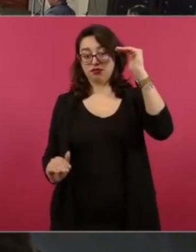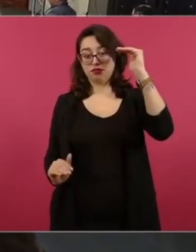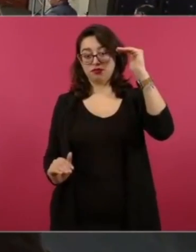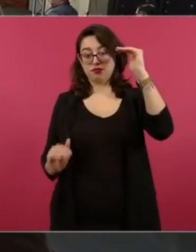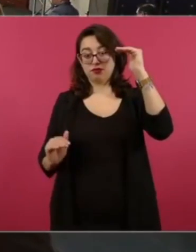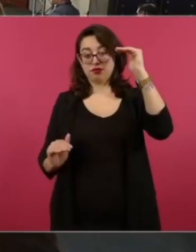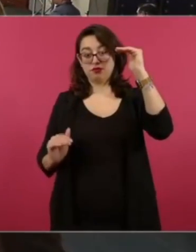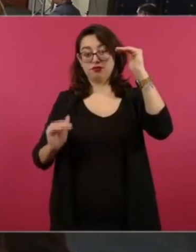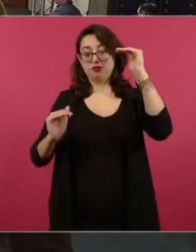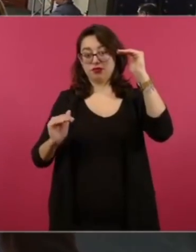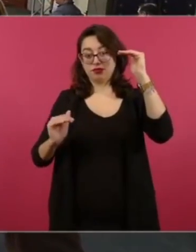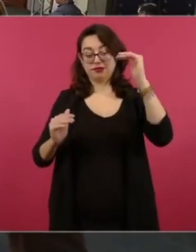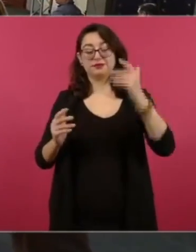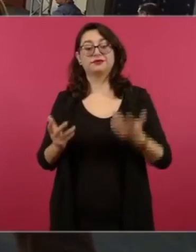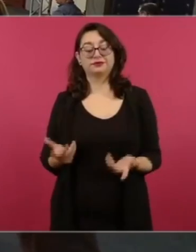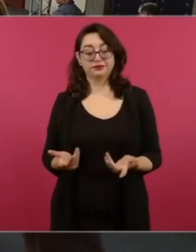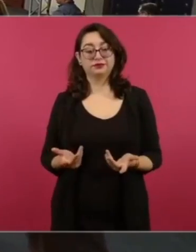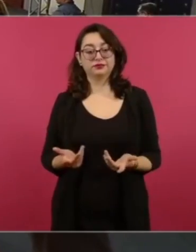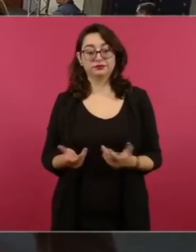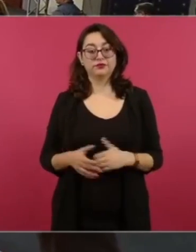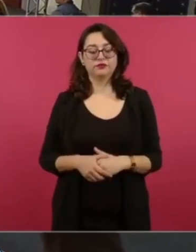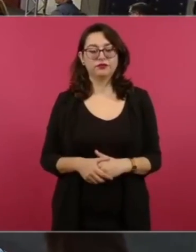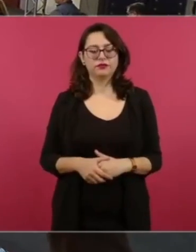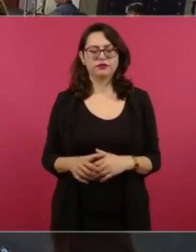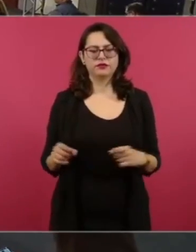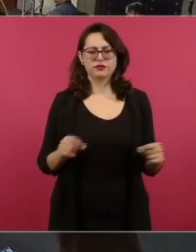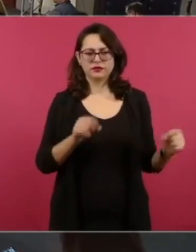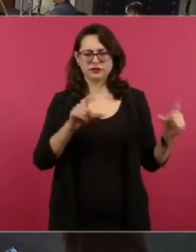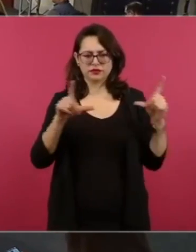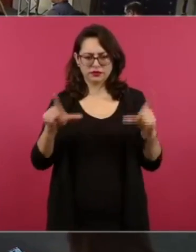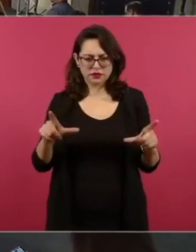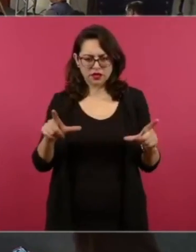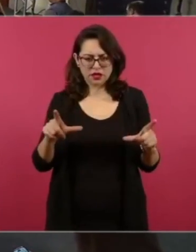No, esta es, sí, este es del 92.